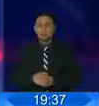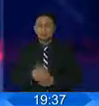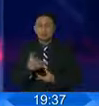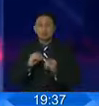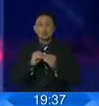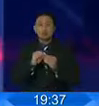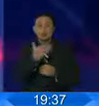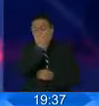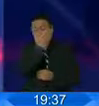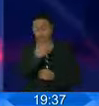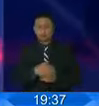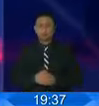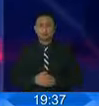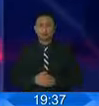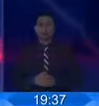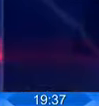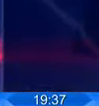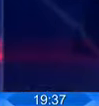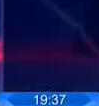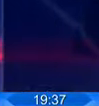comunicarse al número